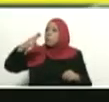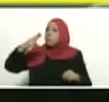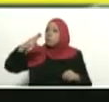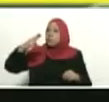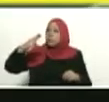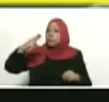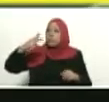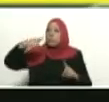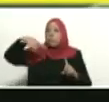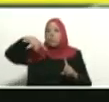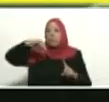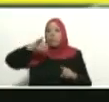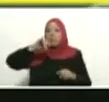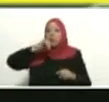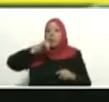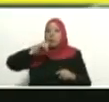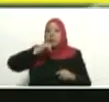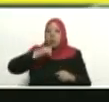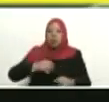Electronic cigarette.